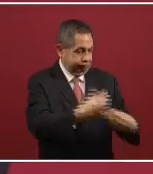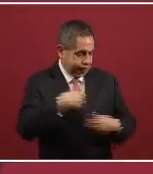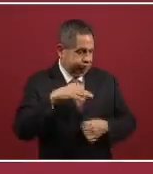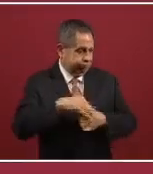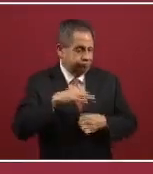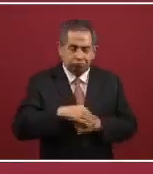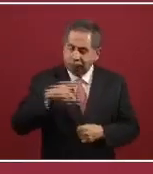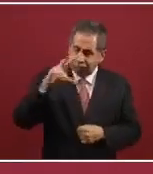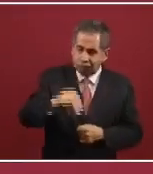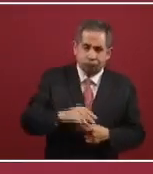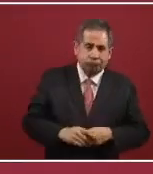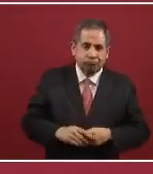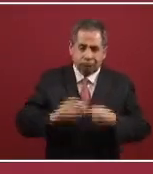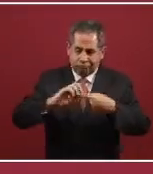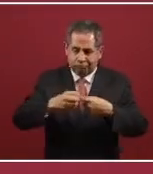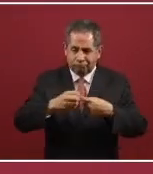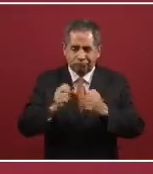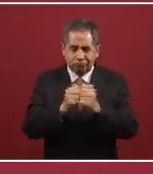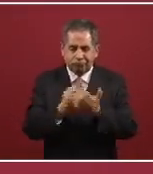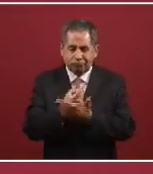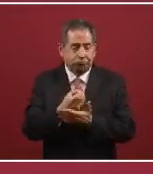no al frijol con gorgojo.